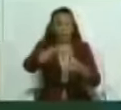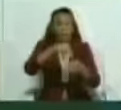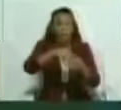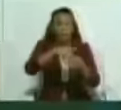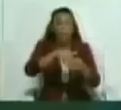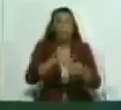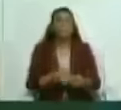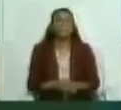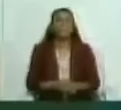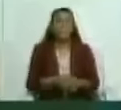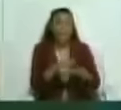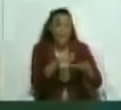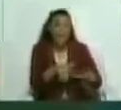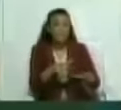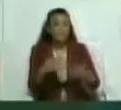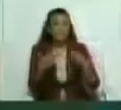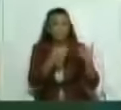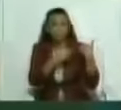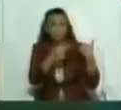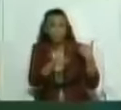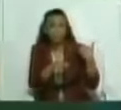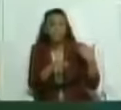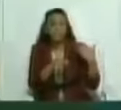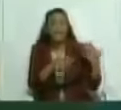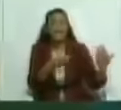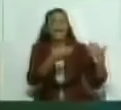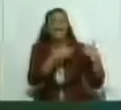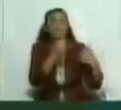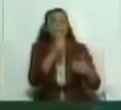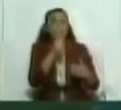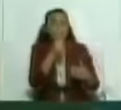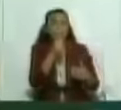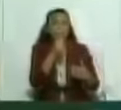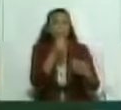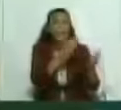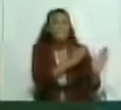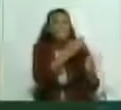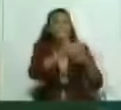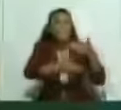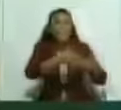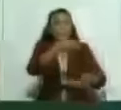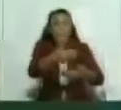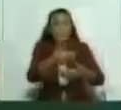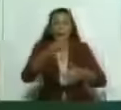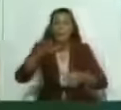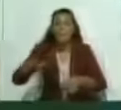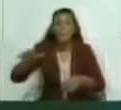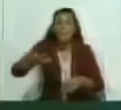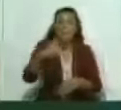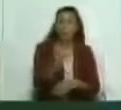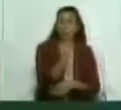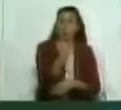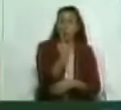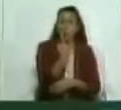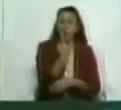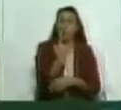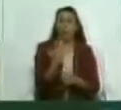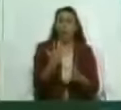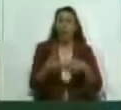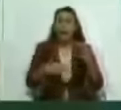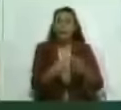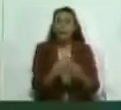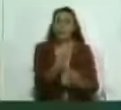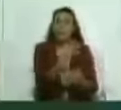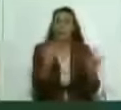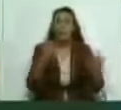Nacional Electoral que es encargado de llevar el proceso electoral, no solo hasta el